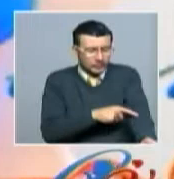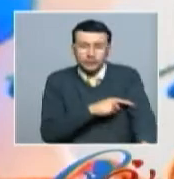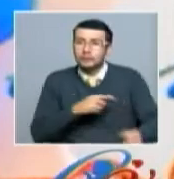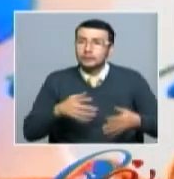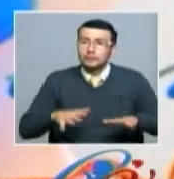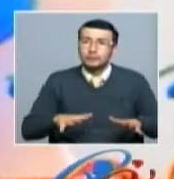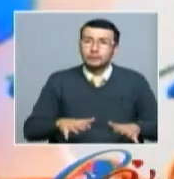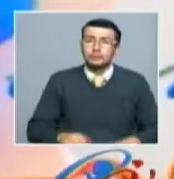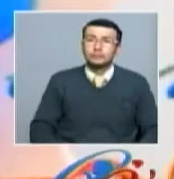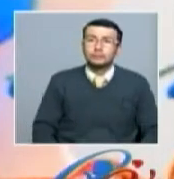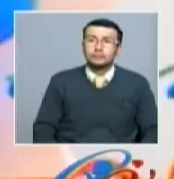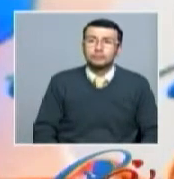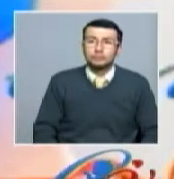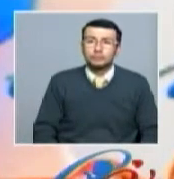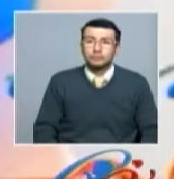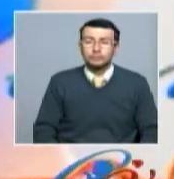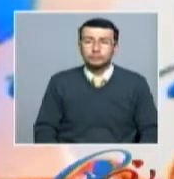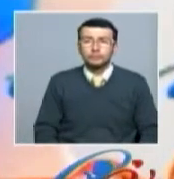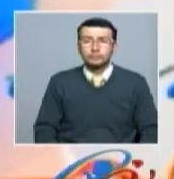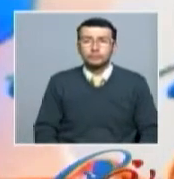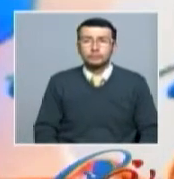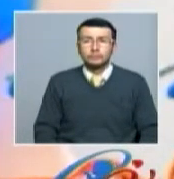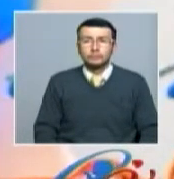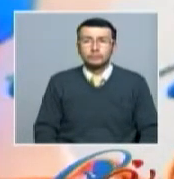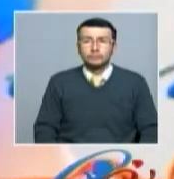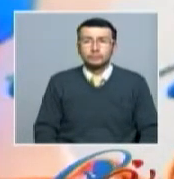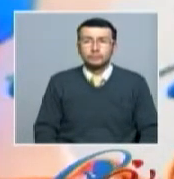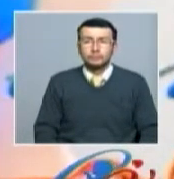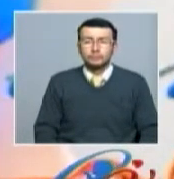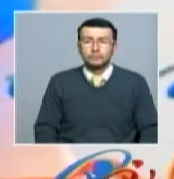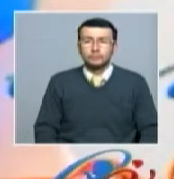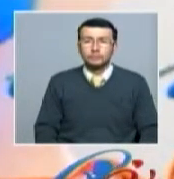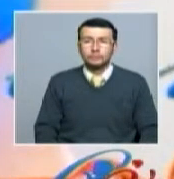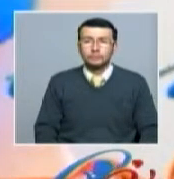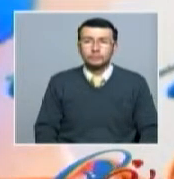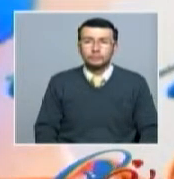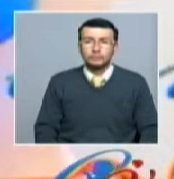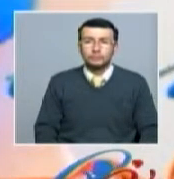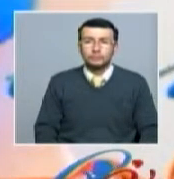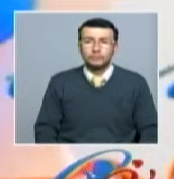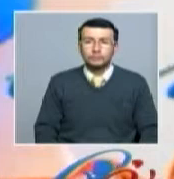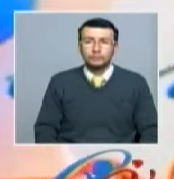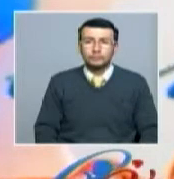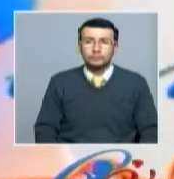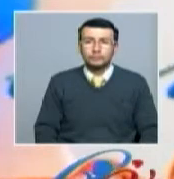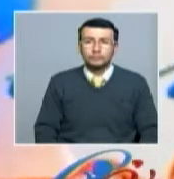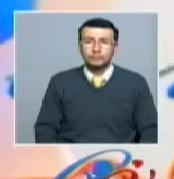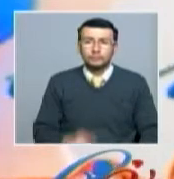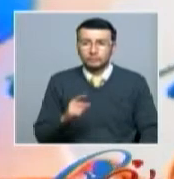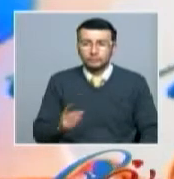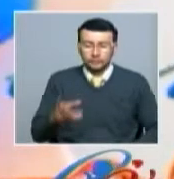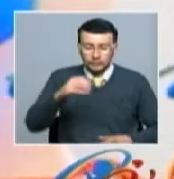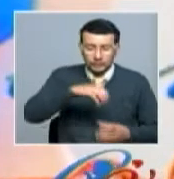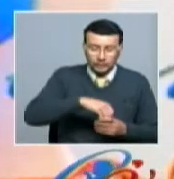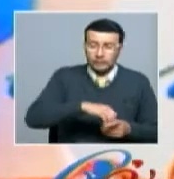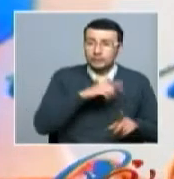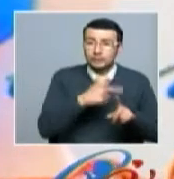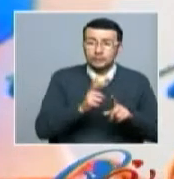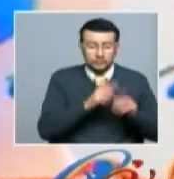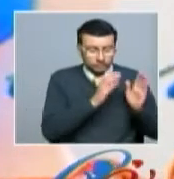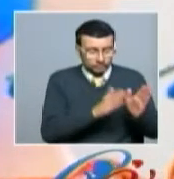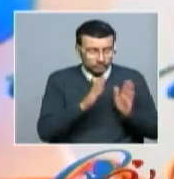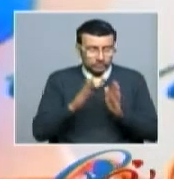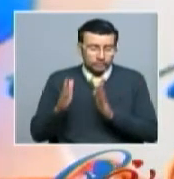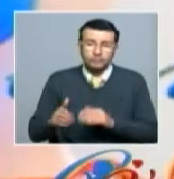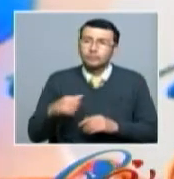muy conocida por mí. Sí. Es el plejo braquial en su segmento que tiene intra, inter y extraescalénico, ¿no?